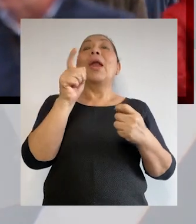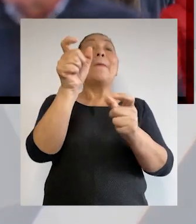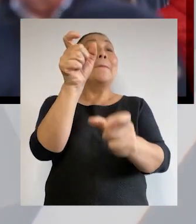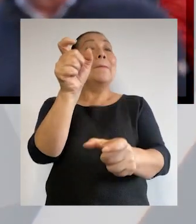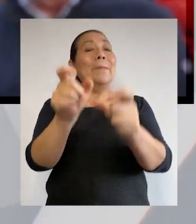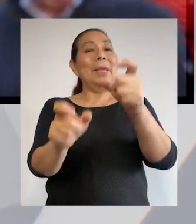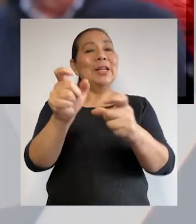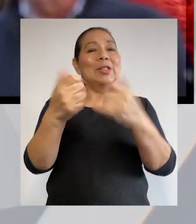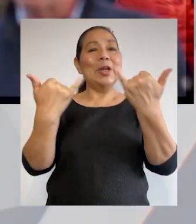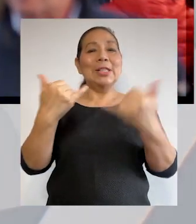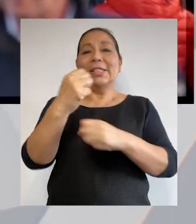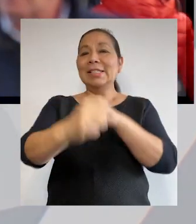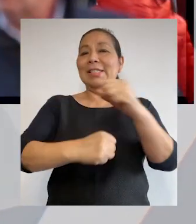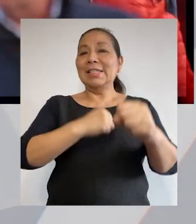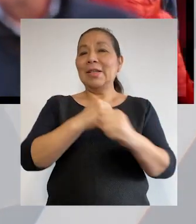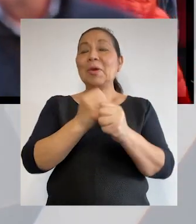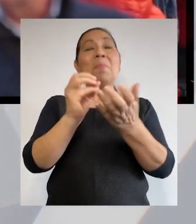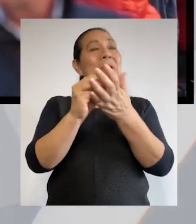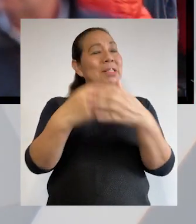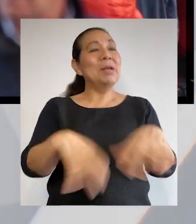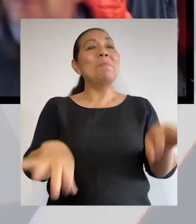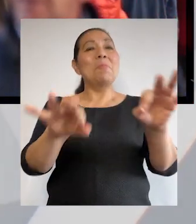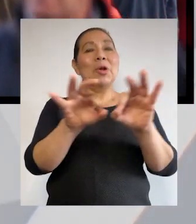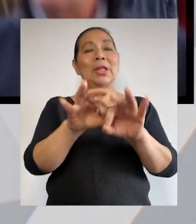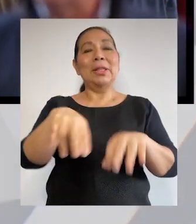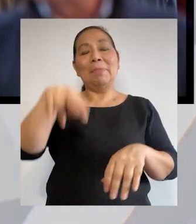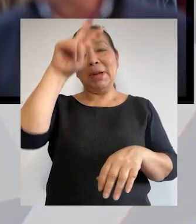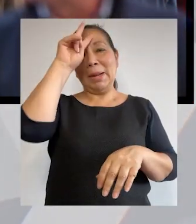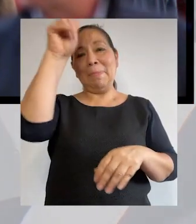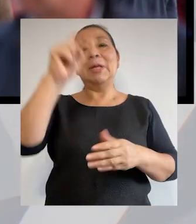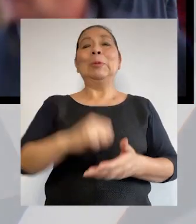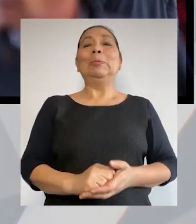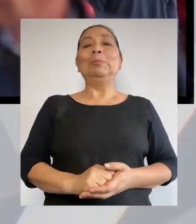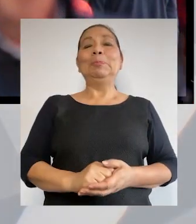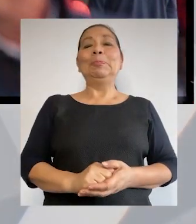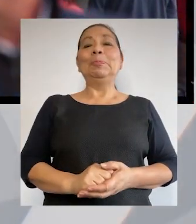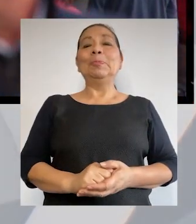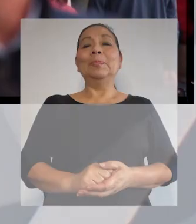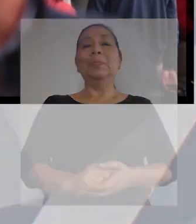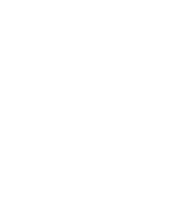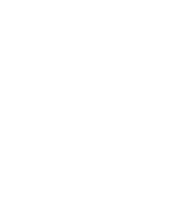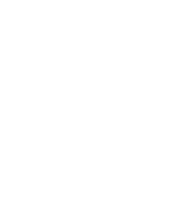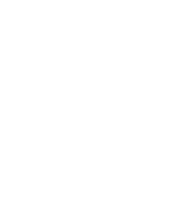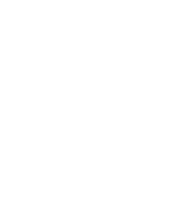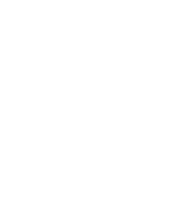chaynapi bicentenario watata chaskiykunapaq. En este año tan emblemático para nuestro país.